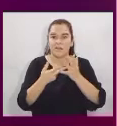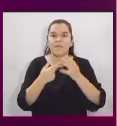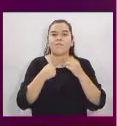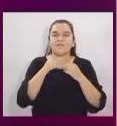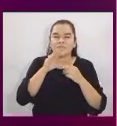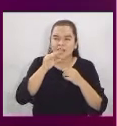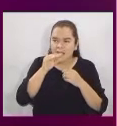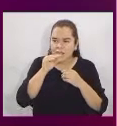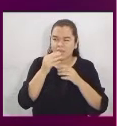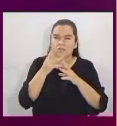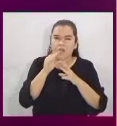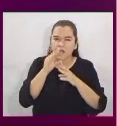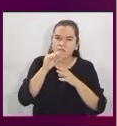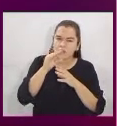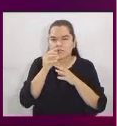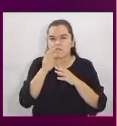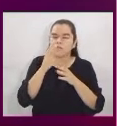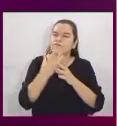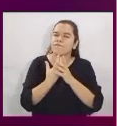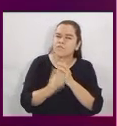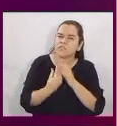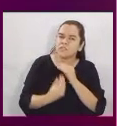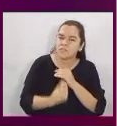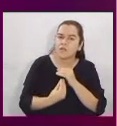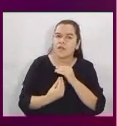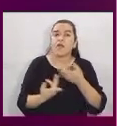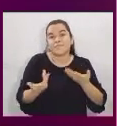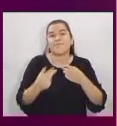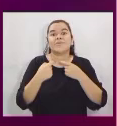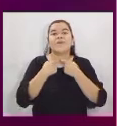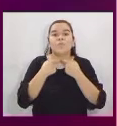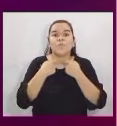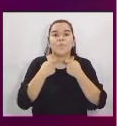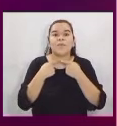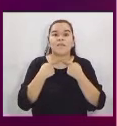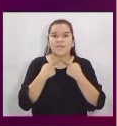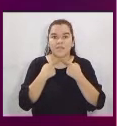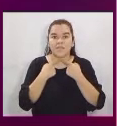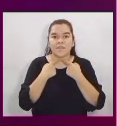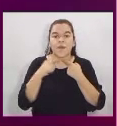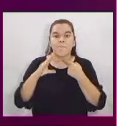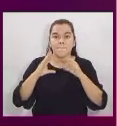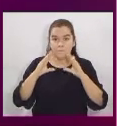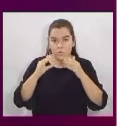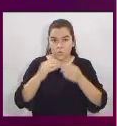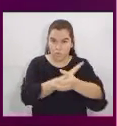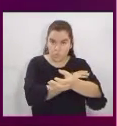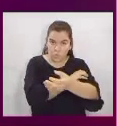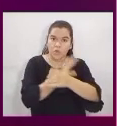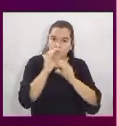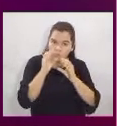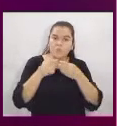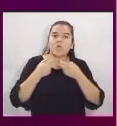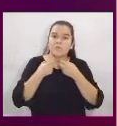de las cuerdas vocales. Las cuerdas vocales están accionadas por músculos, lo que